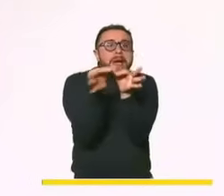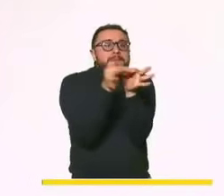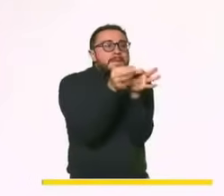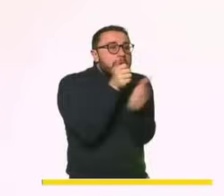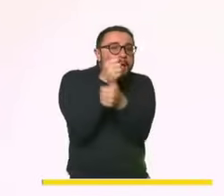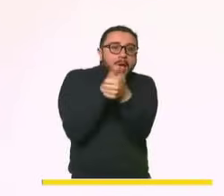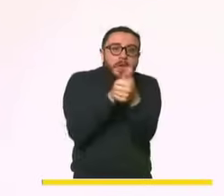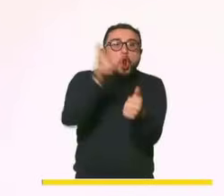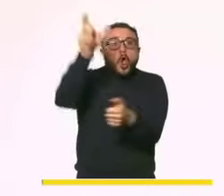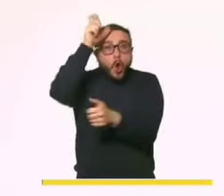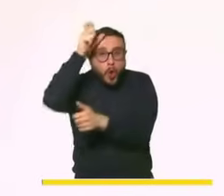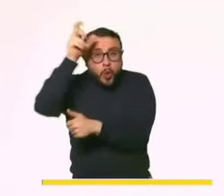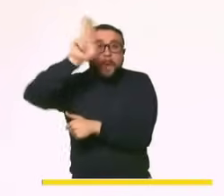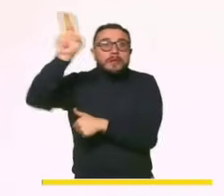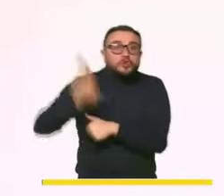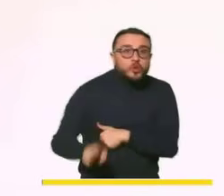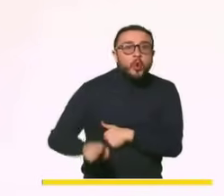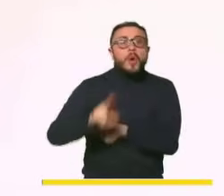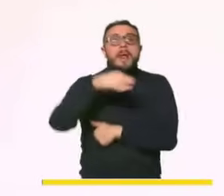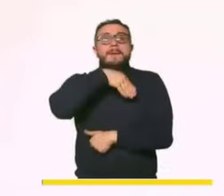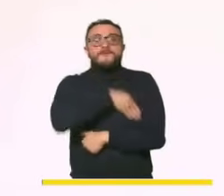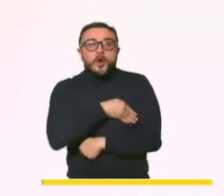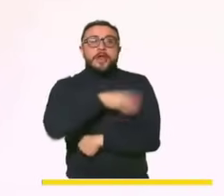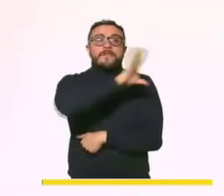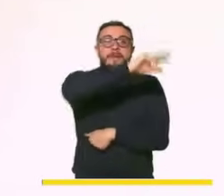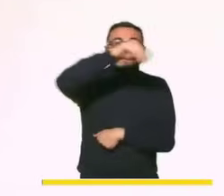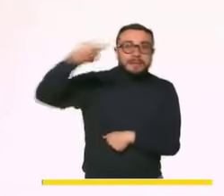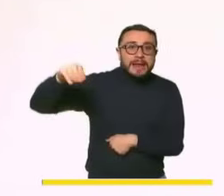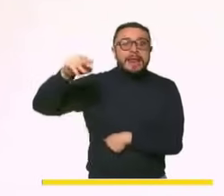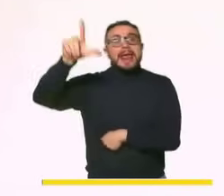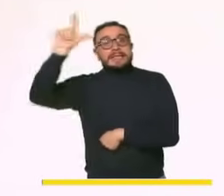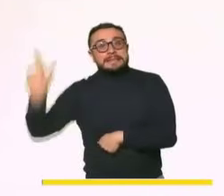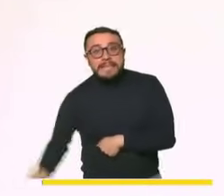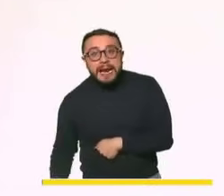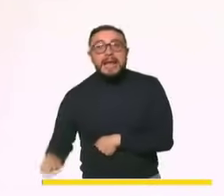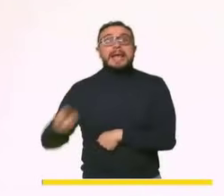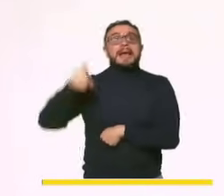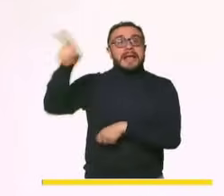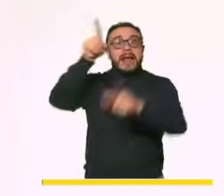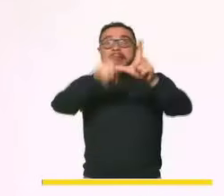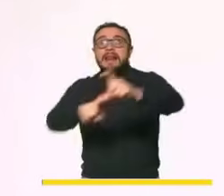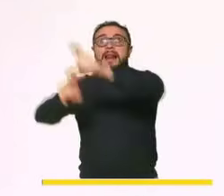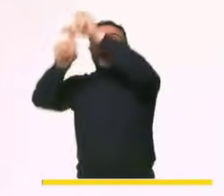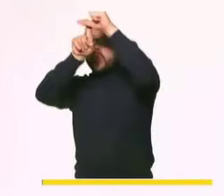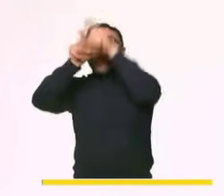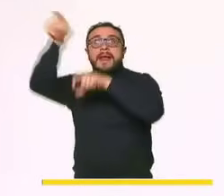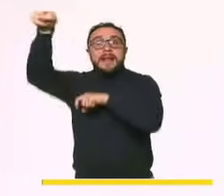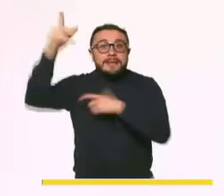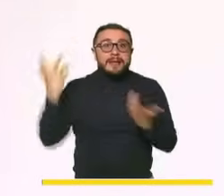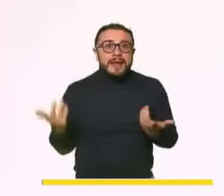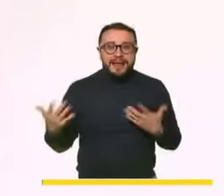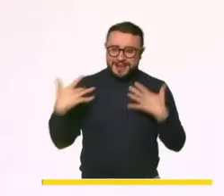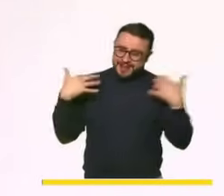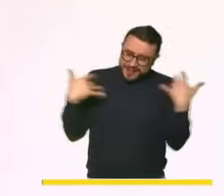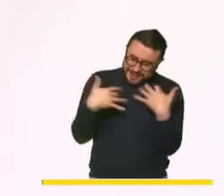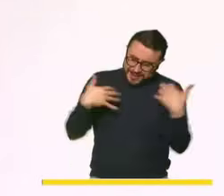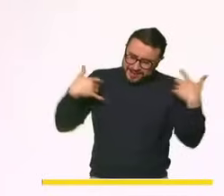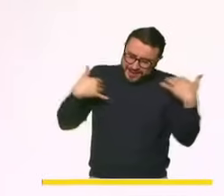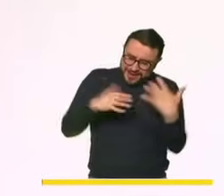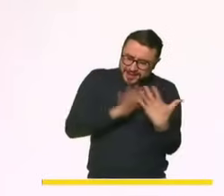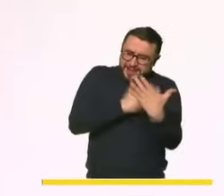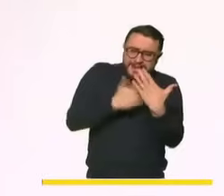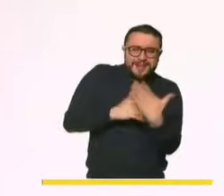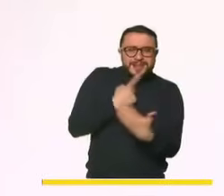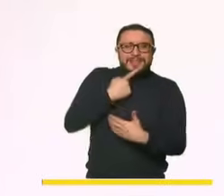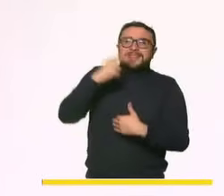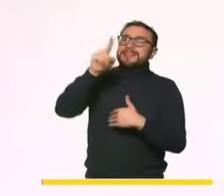Córdoba, de Sucre, de Bolívar, del Magdalena y del Cesar, allá de la Guajira, como dice el vallenato, porque